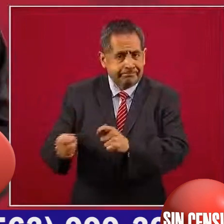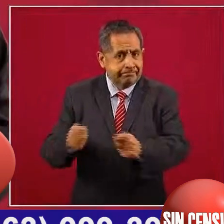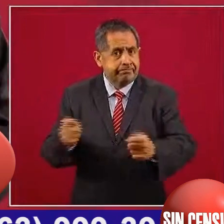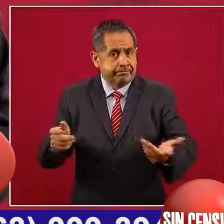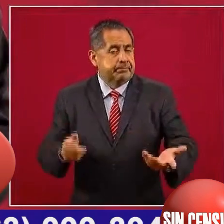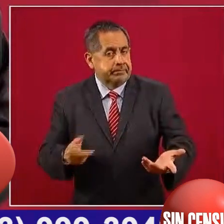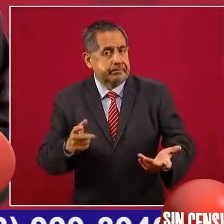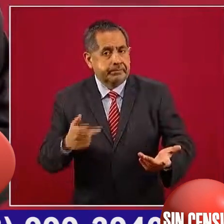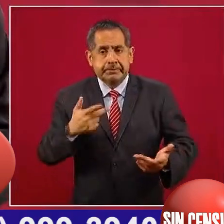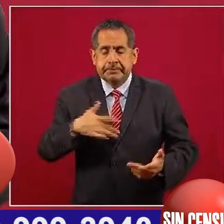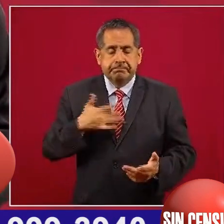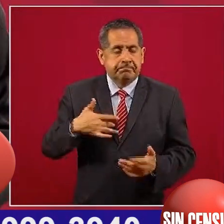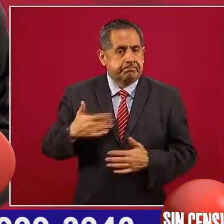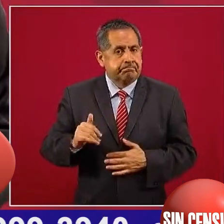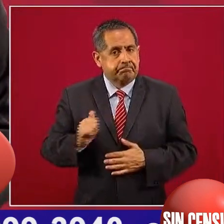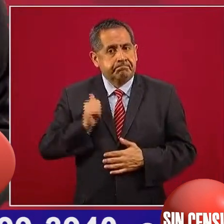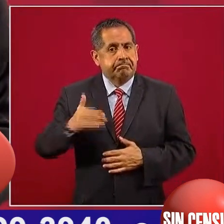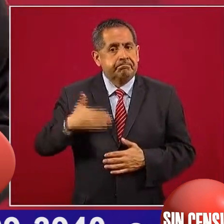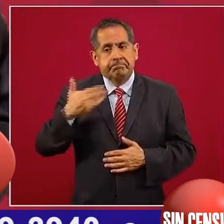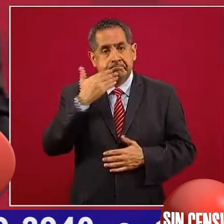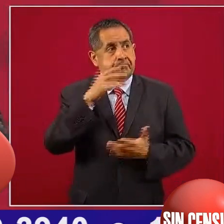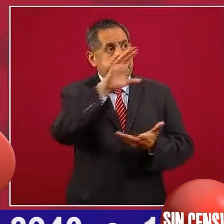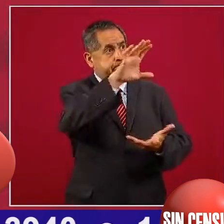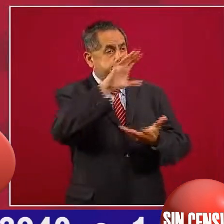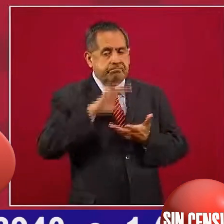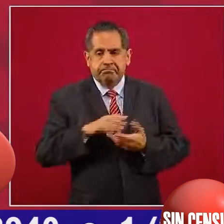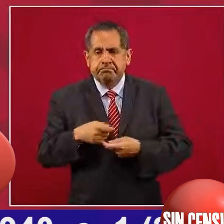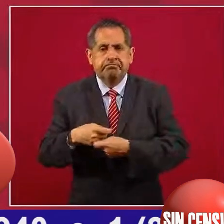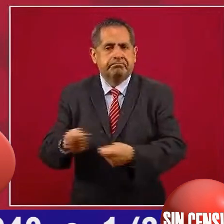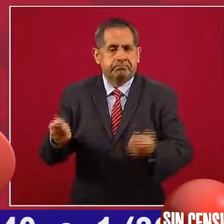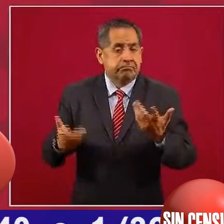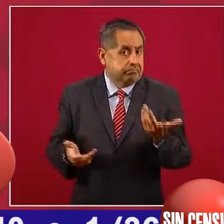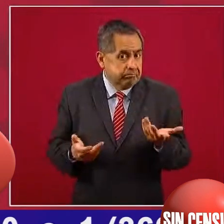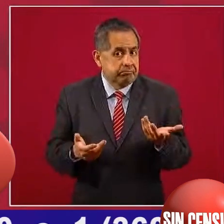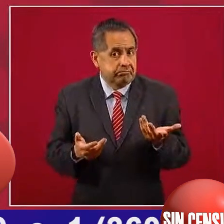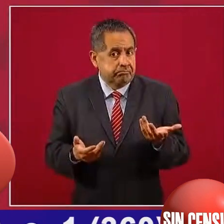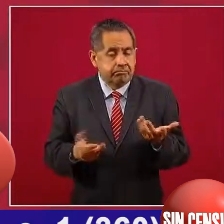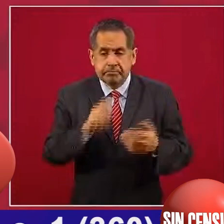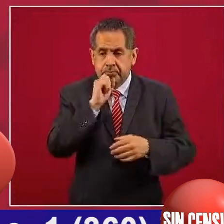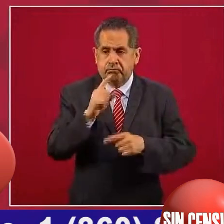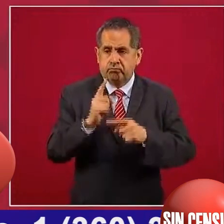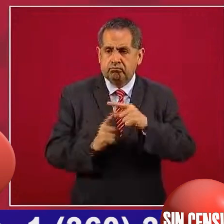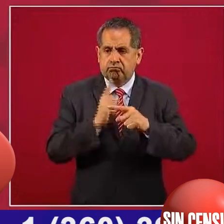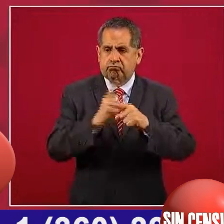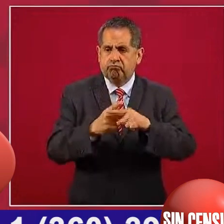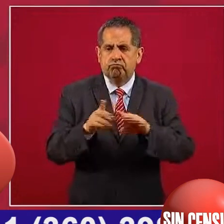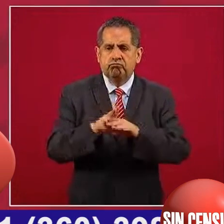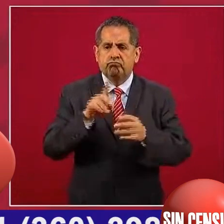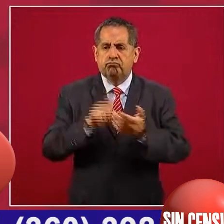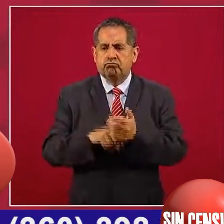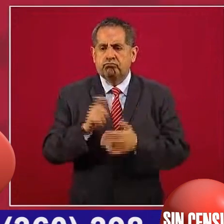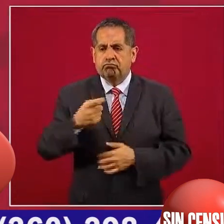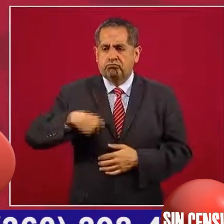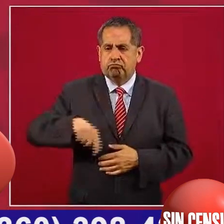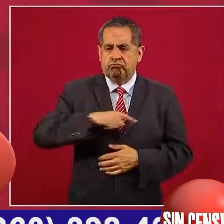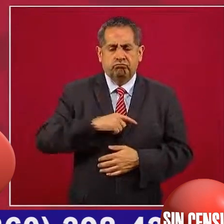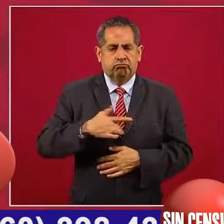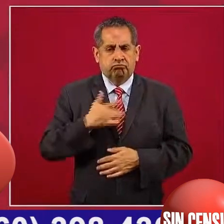que se benefician con esa derrama económica. Y a eso agréguese lo que estamos